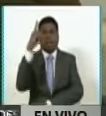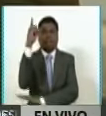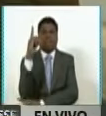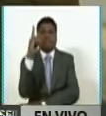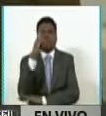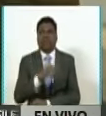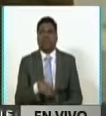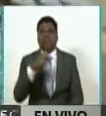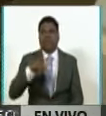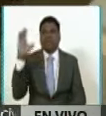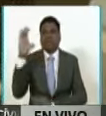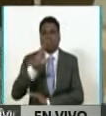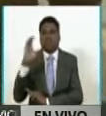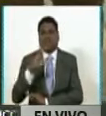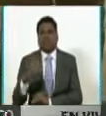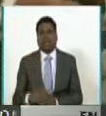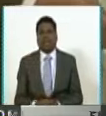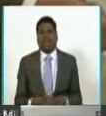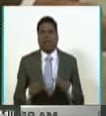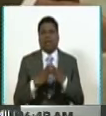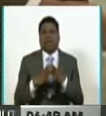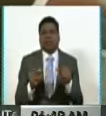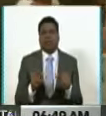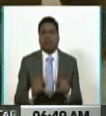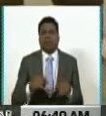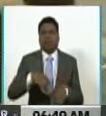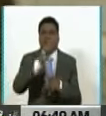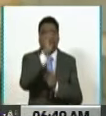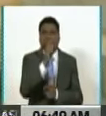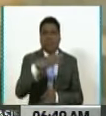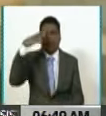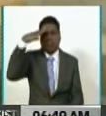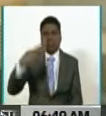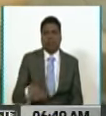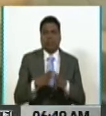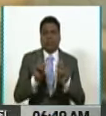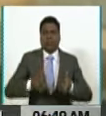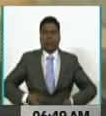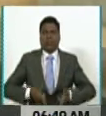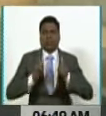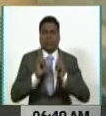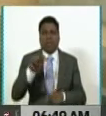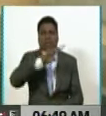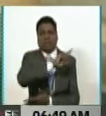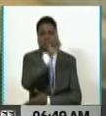en Caracas, se le han rendido los honores militares todas las autoridades nacionales.